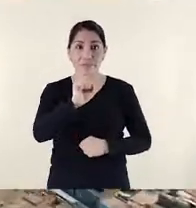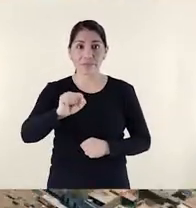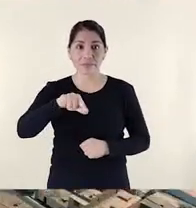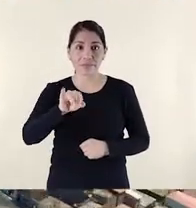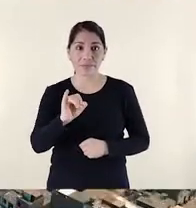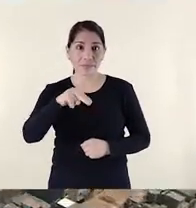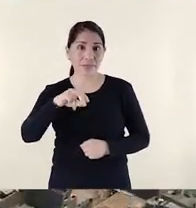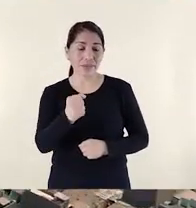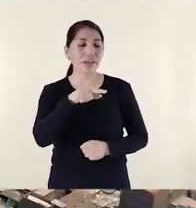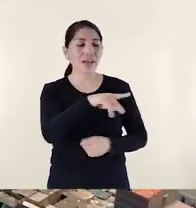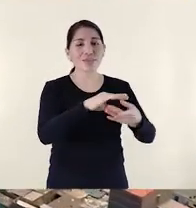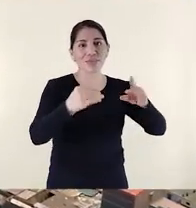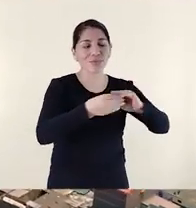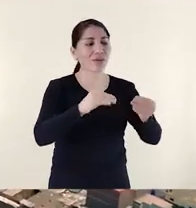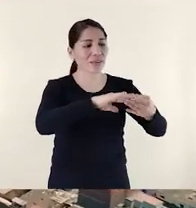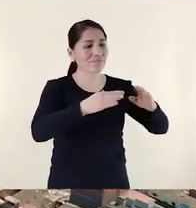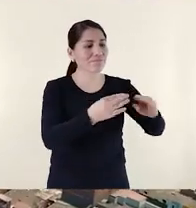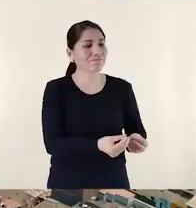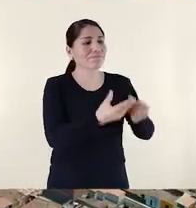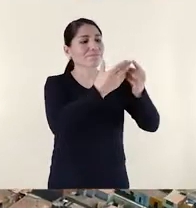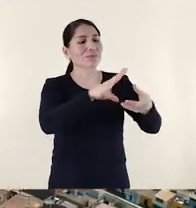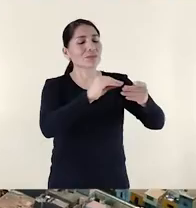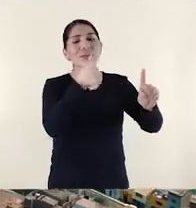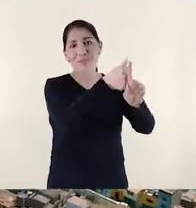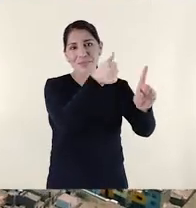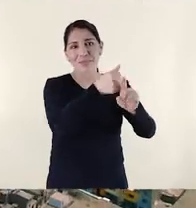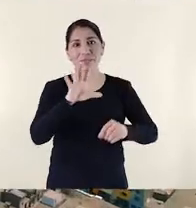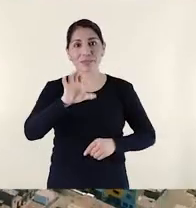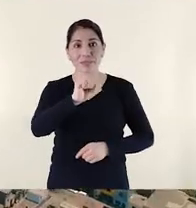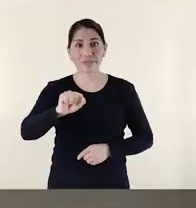llegó tardíamente. Cinco esquinas, un patrimonio urbano con